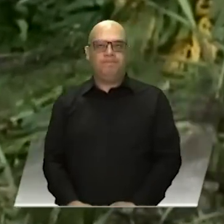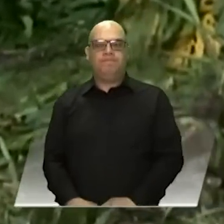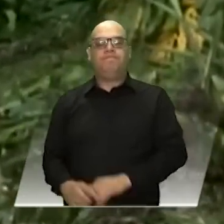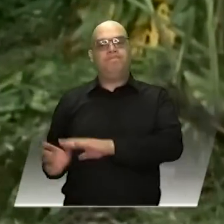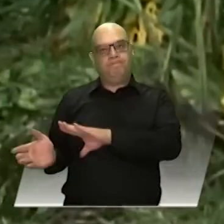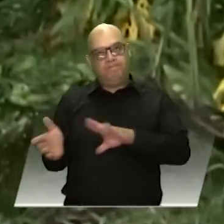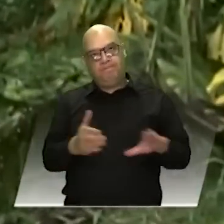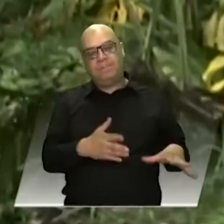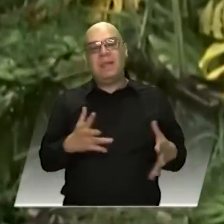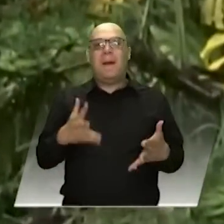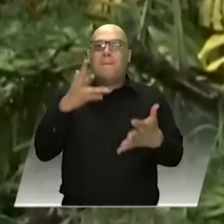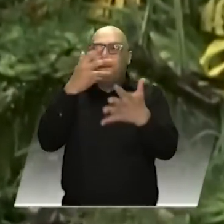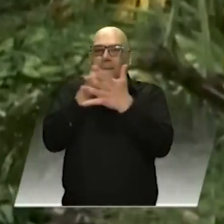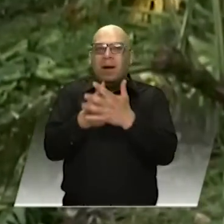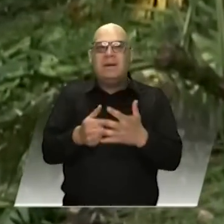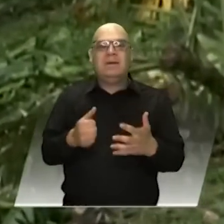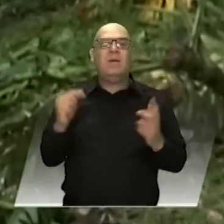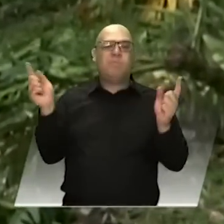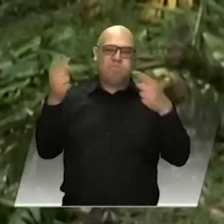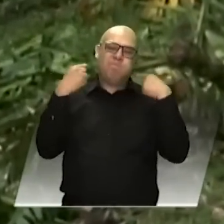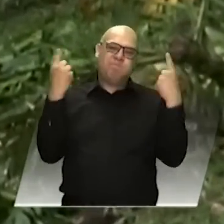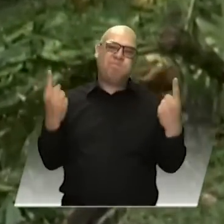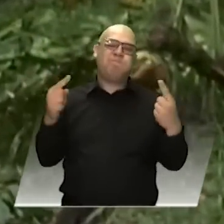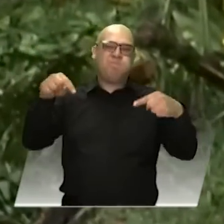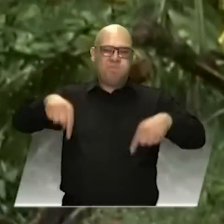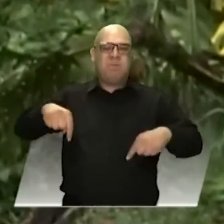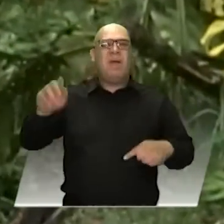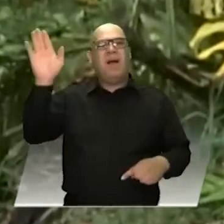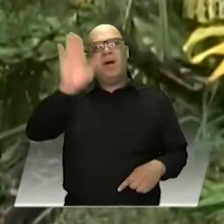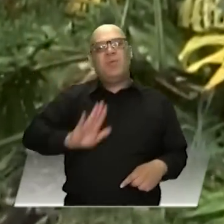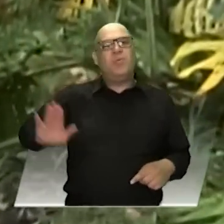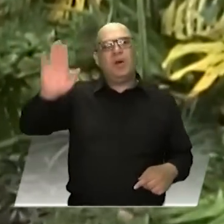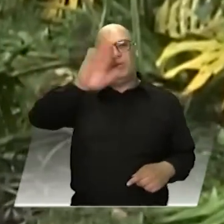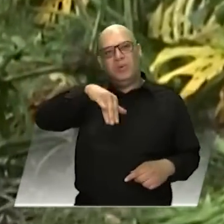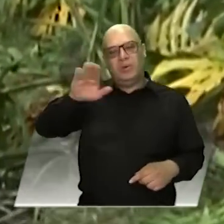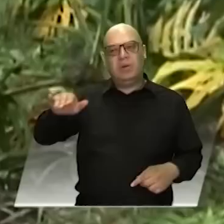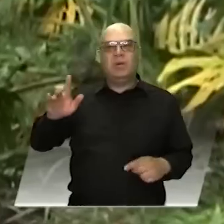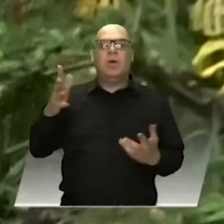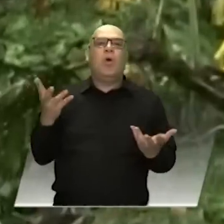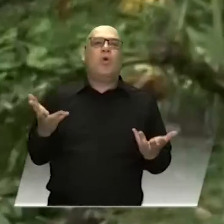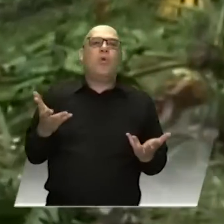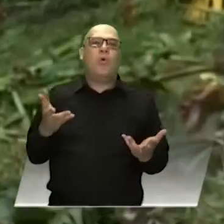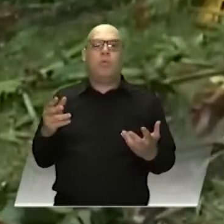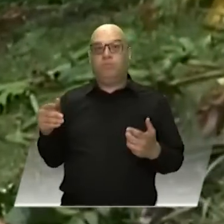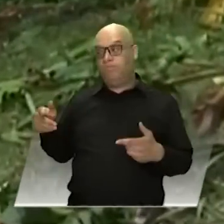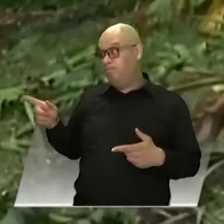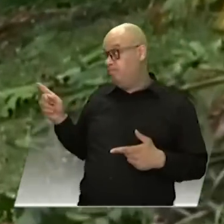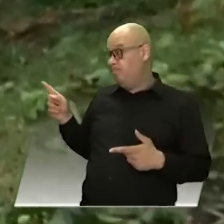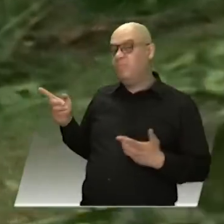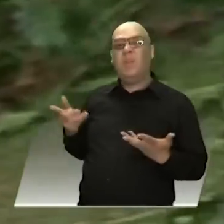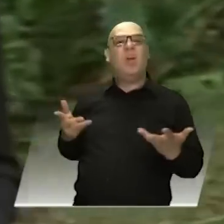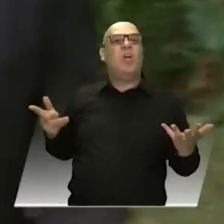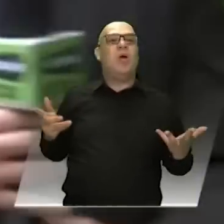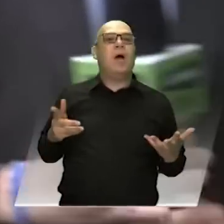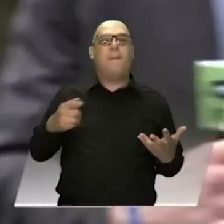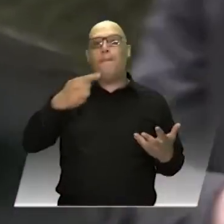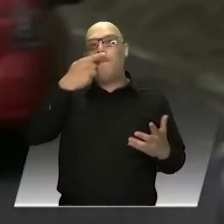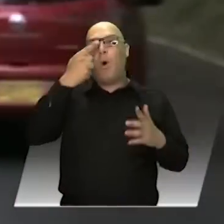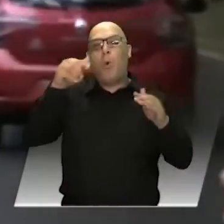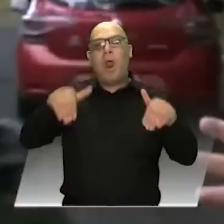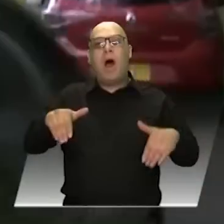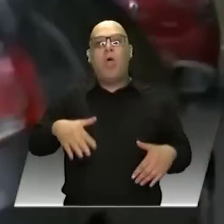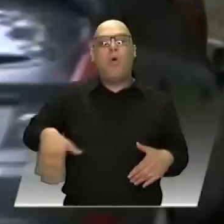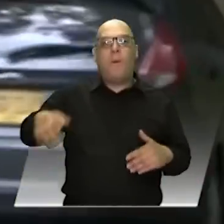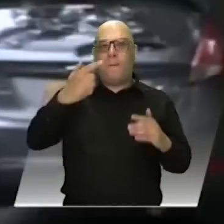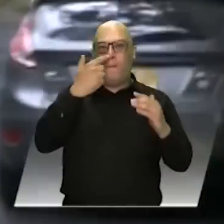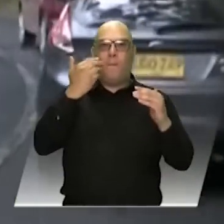el tema de los accidentes e incidentes de tránsito que ocurren en el departamento de Antioquia, nos encontramos sobre todo a la avenida o la vía superior de aquí del barrio El Poblado, donde como